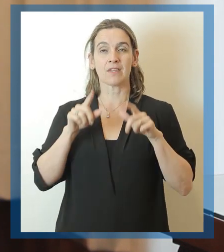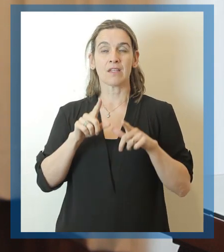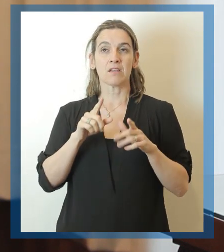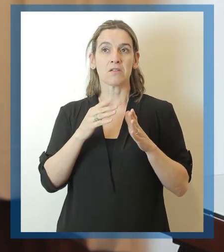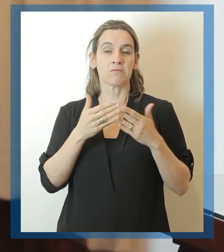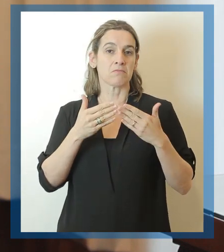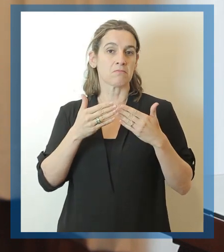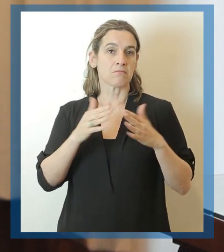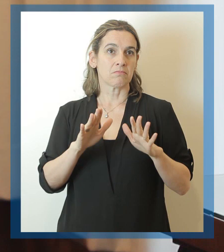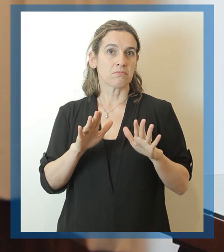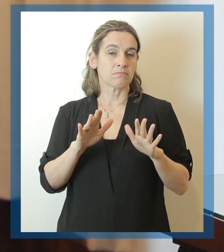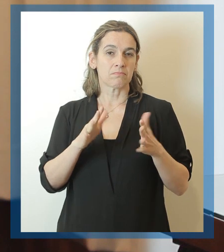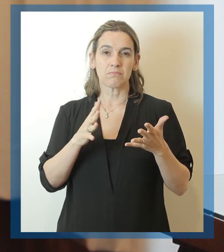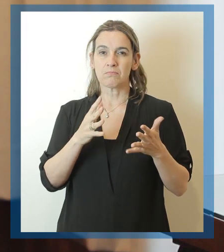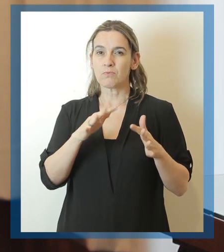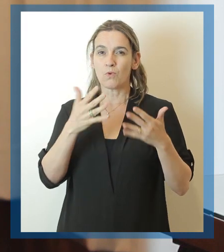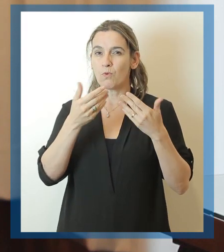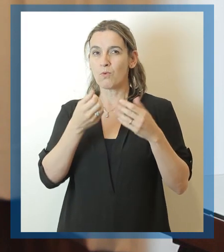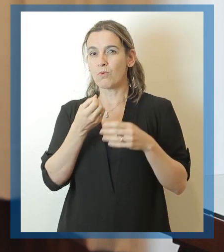Montevideo, desde